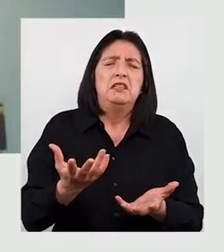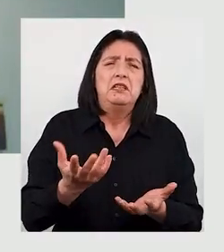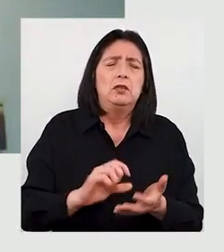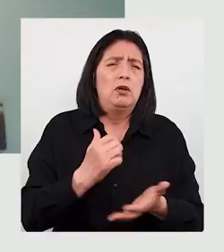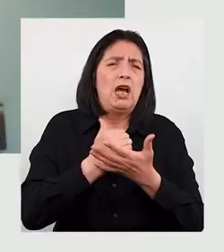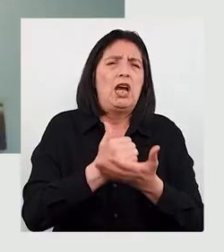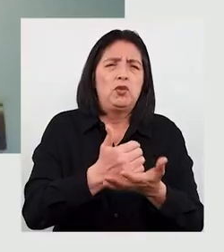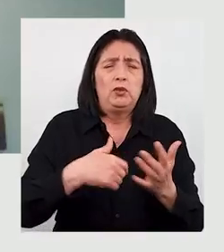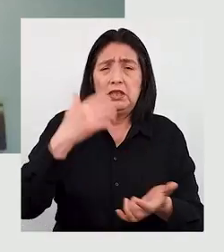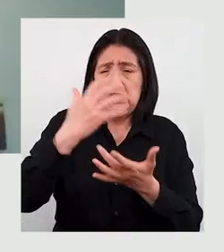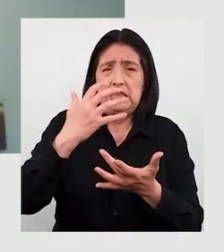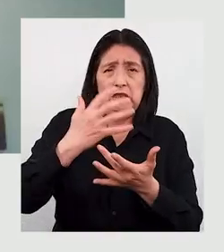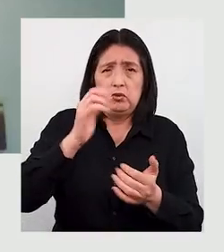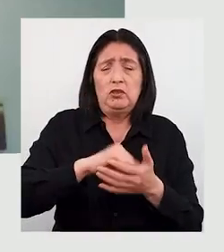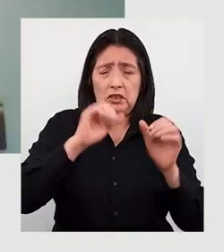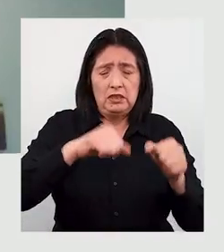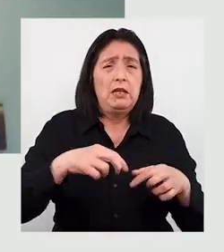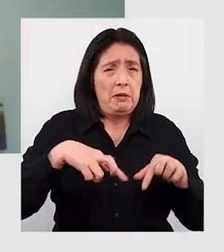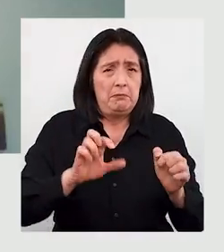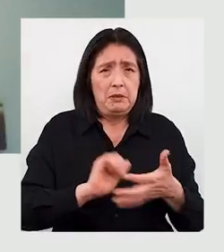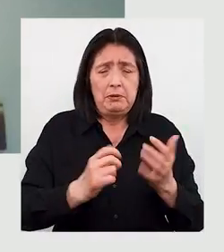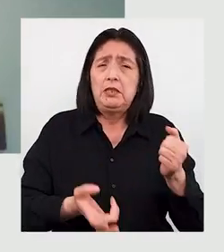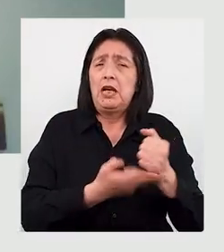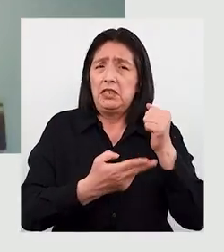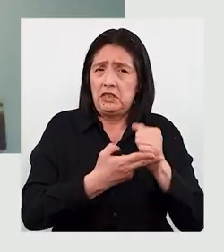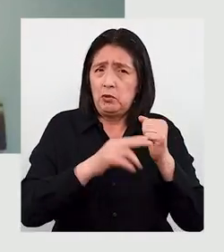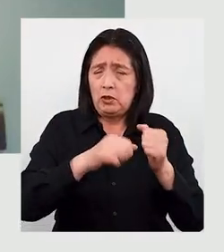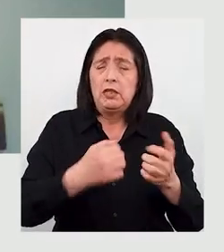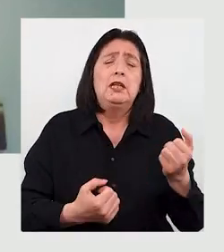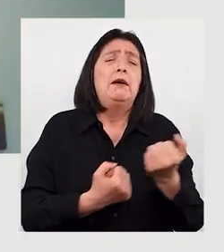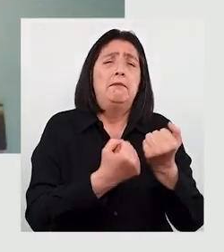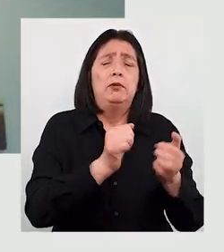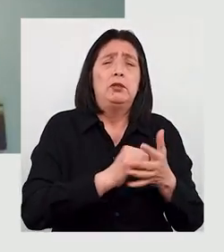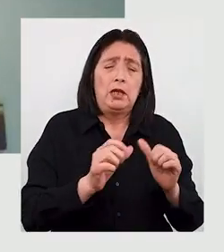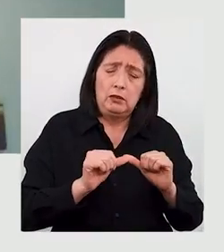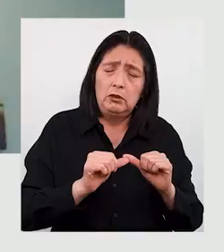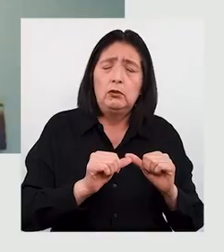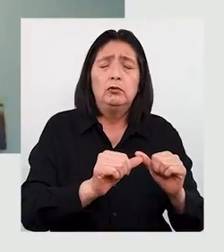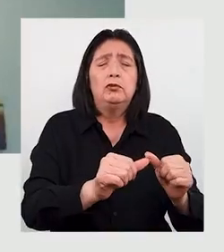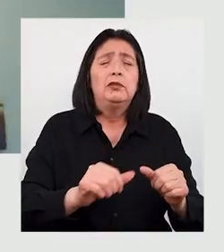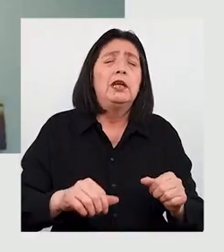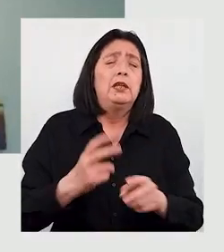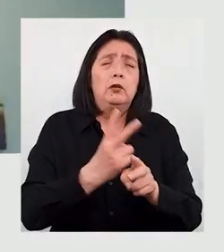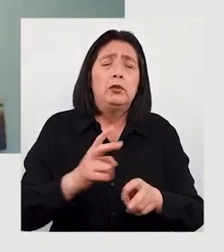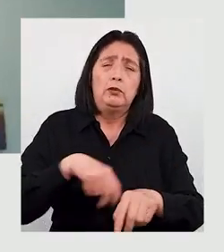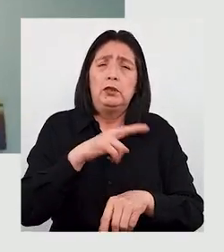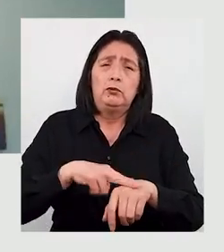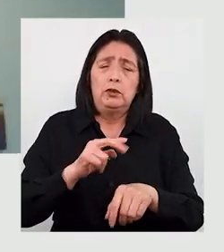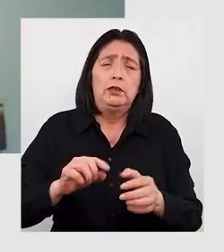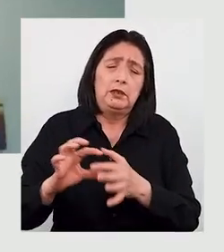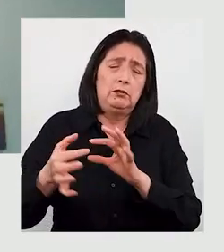y con ayuda de la tecnología permitiría asegurar y respaldar la sostenibilidad de toda la